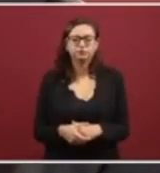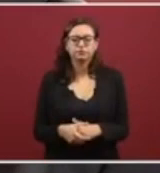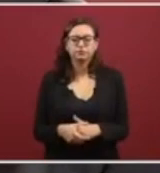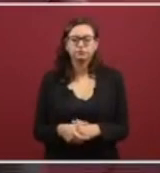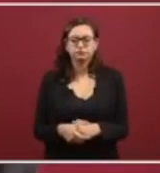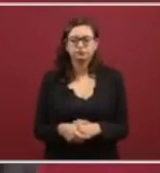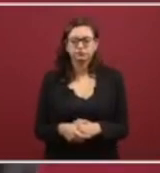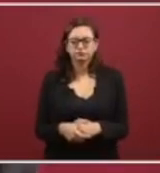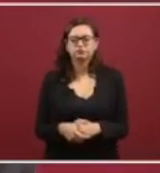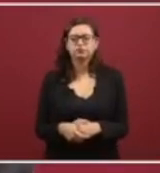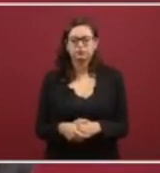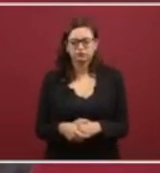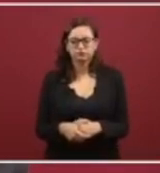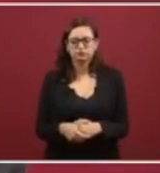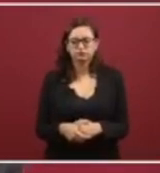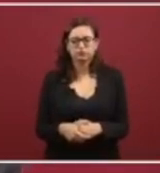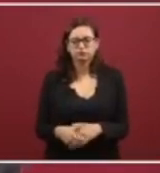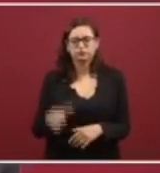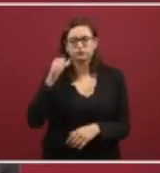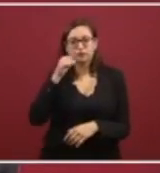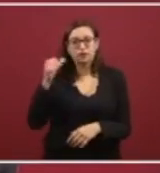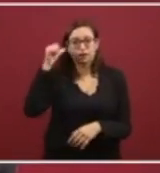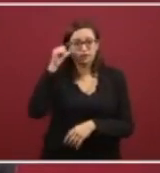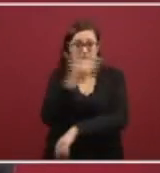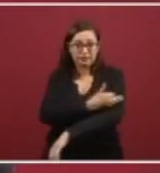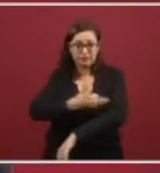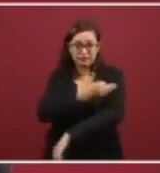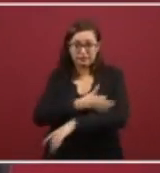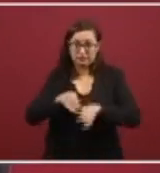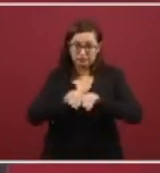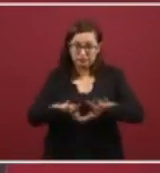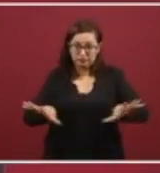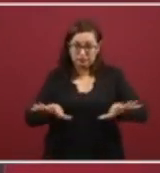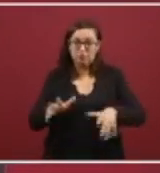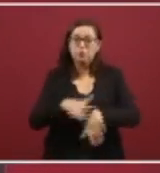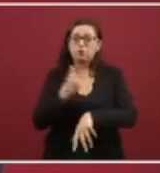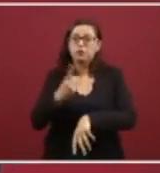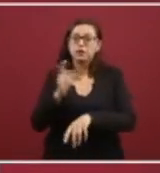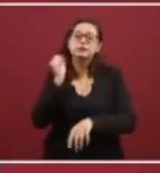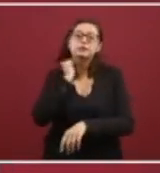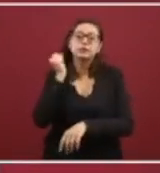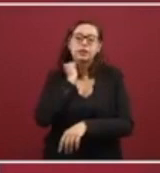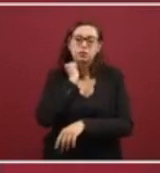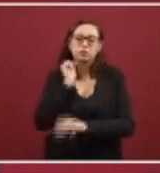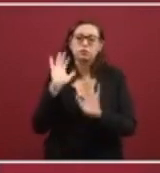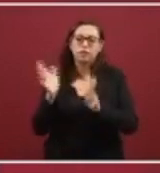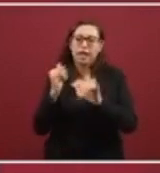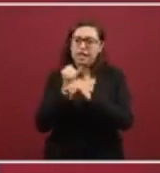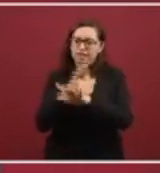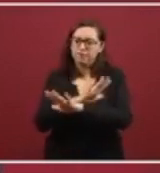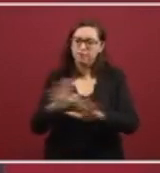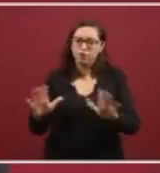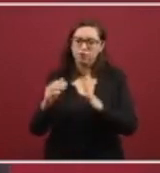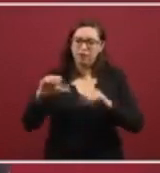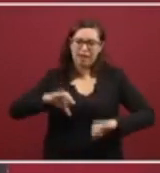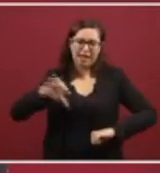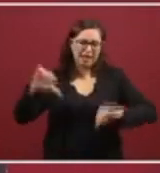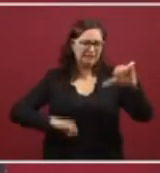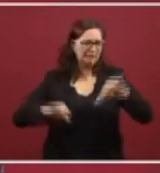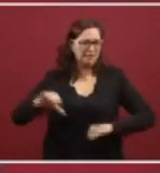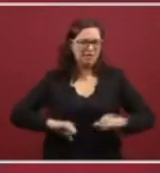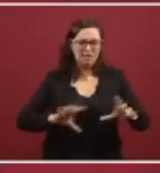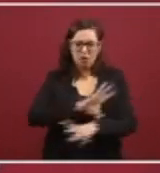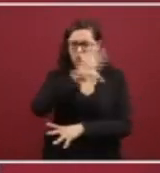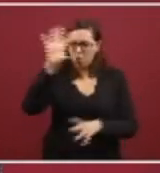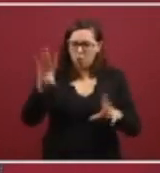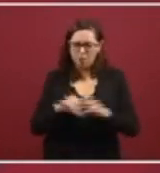y ese fue el motivo de la conferencia de prensa, el informe al Senado de la República de todas las actividades desarrolladas, las pláticas que